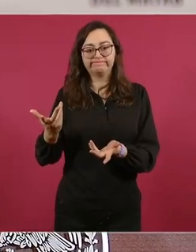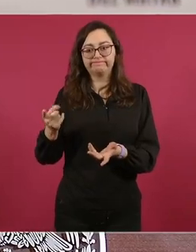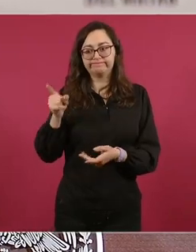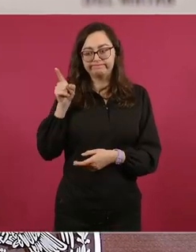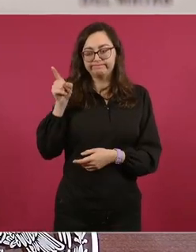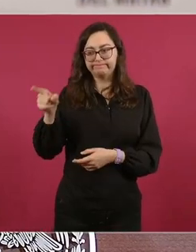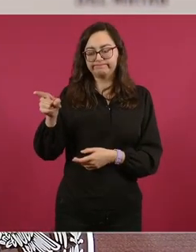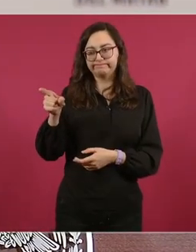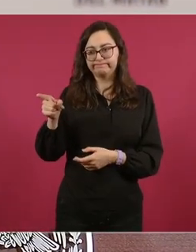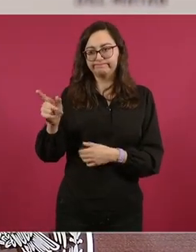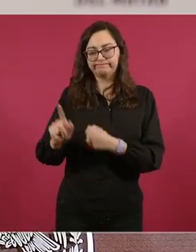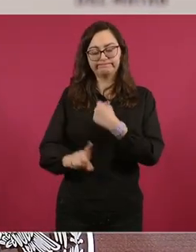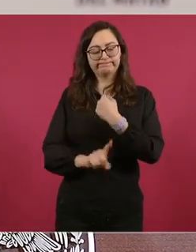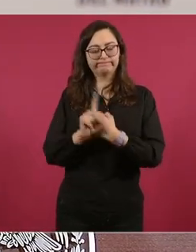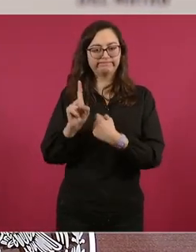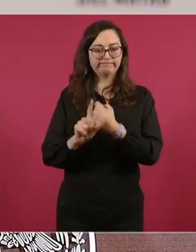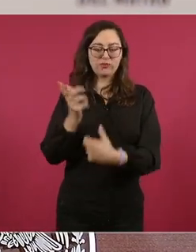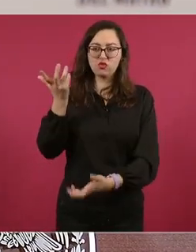fallecieron,